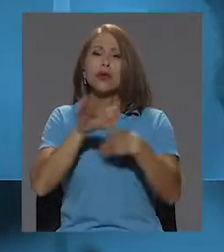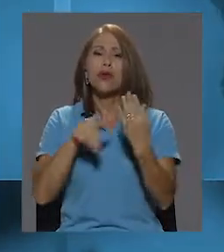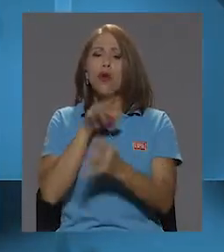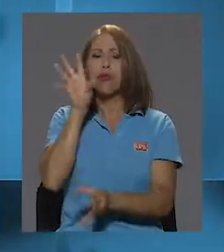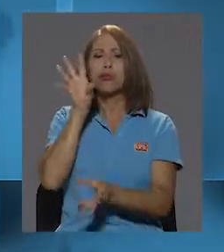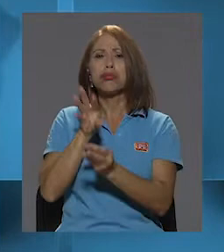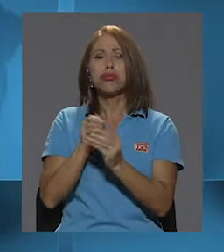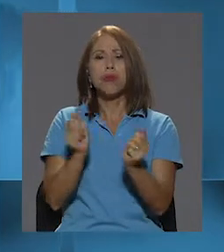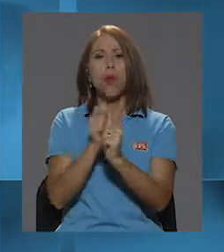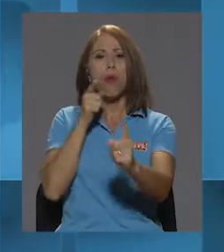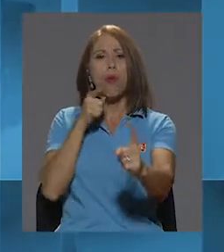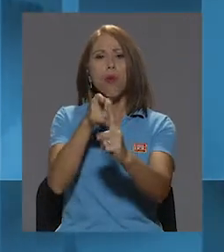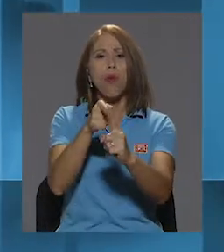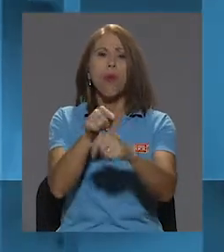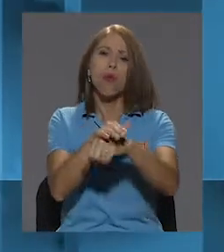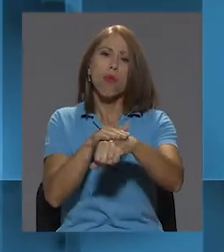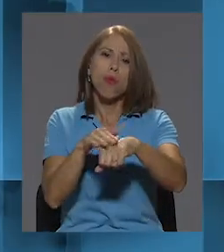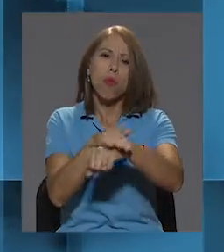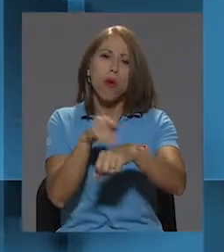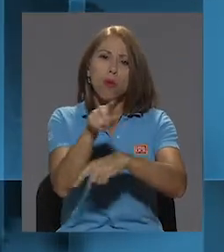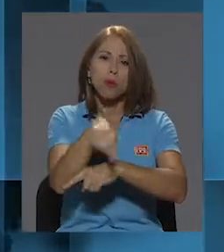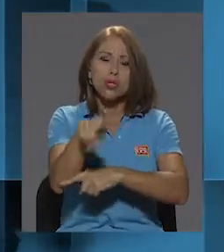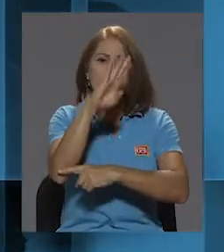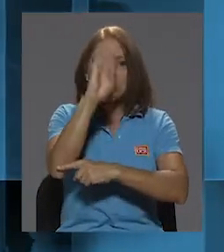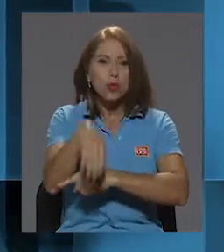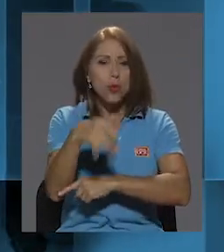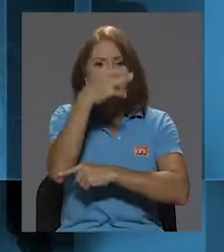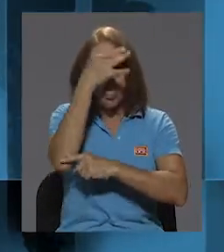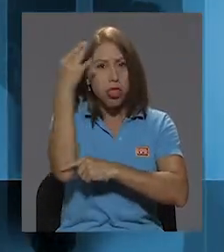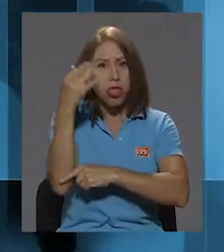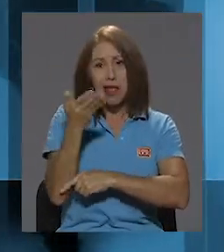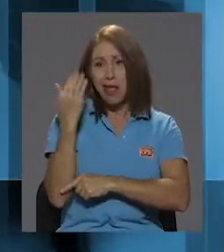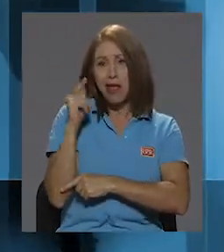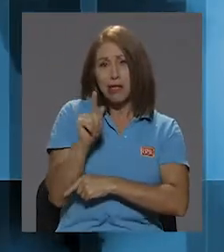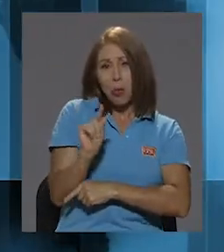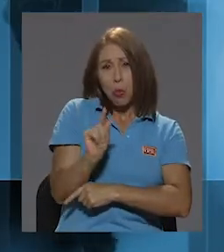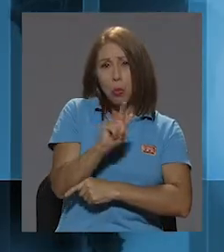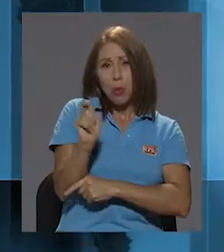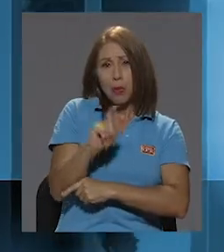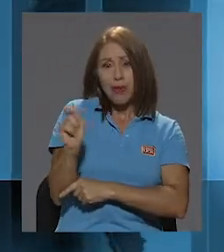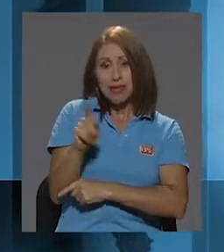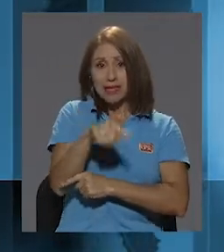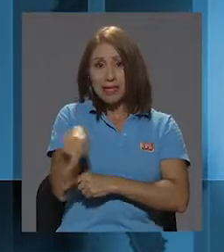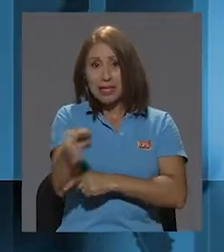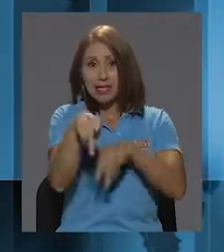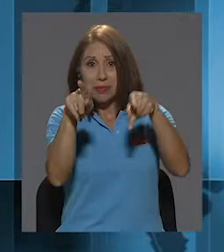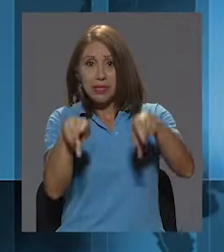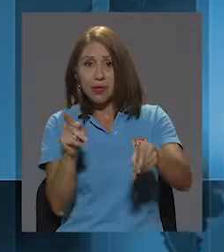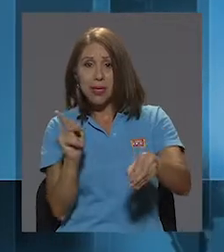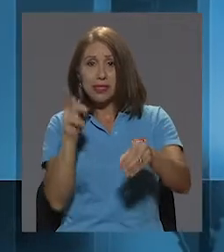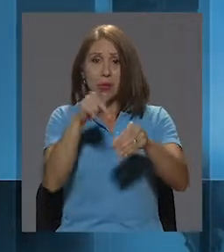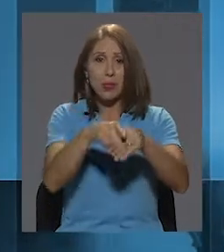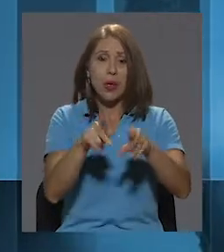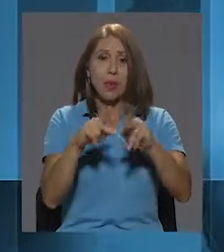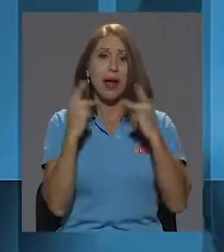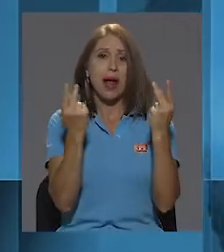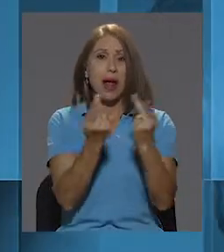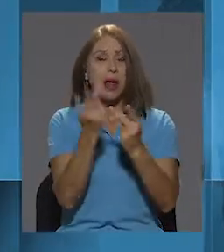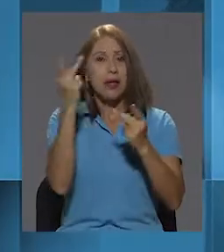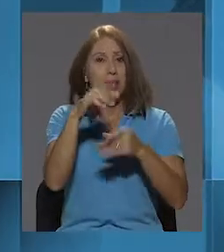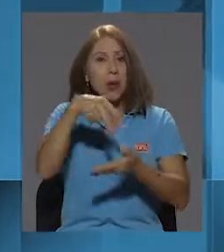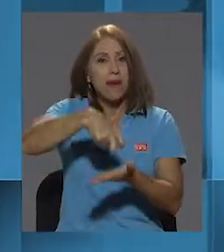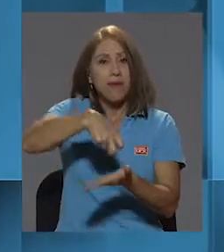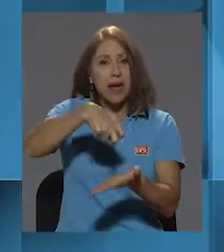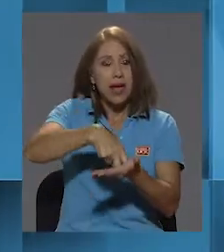propósito. Por favor, nunca olviden que hace tan solo unos meses los integrantes de este partido evangélico